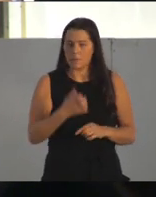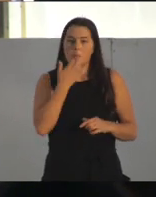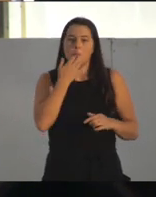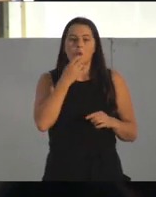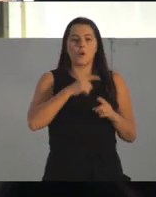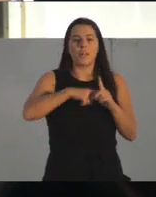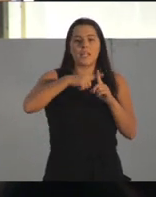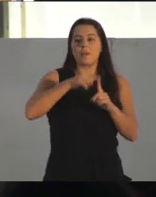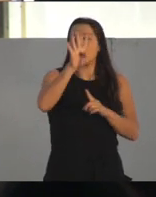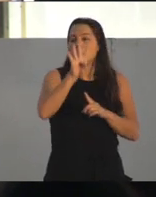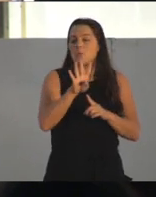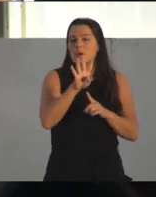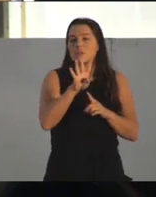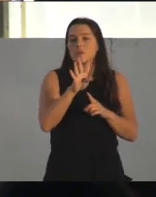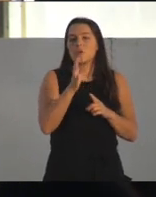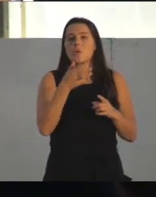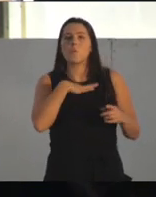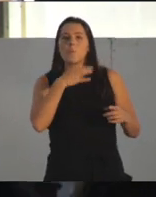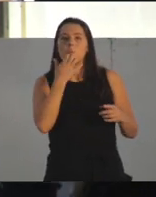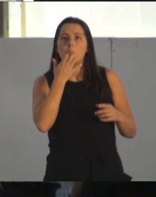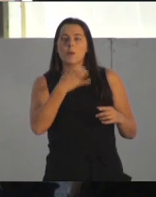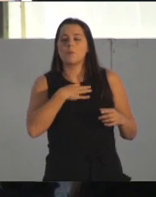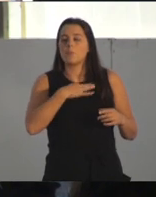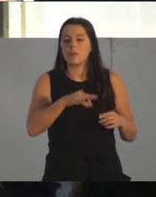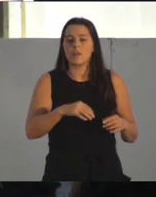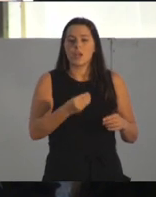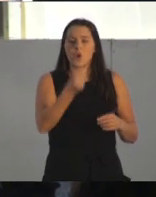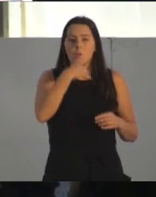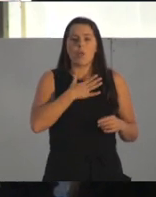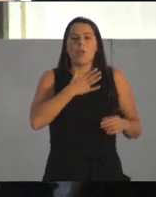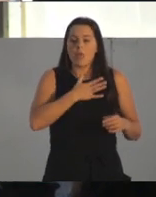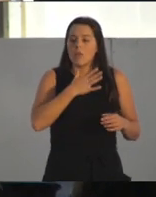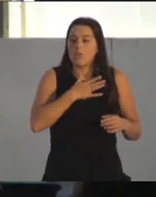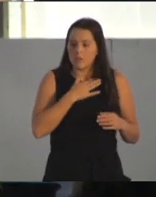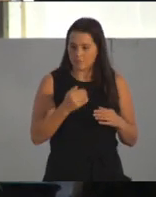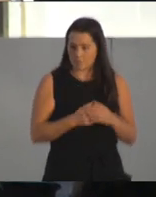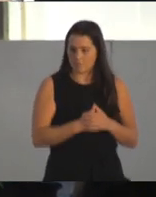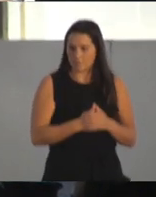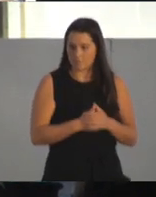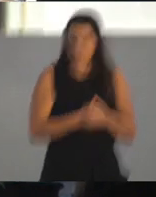tosen cuando comen, cuando tienes alguna sospecha de alteración en la seguridad.